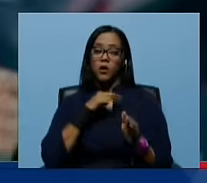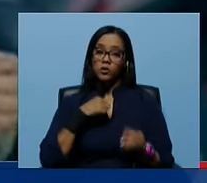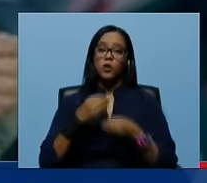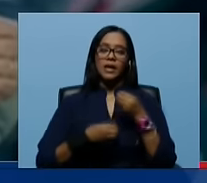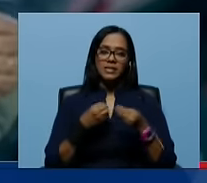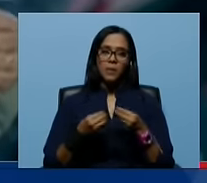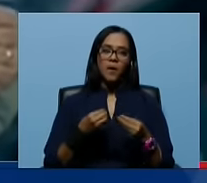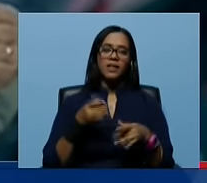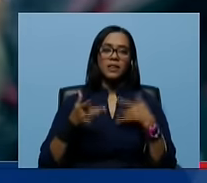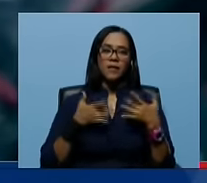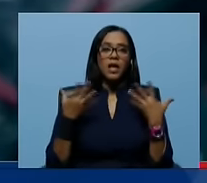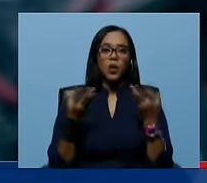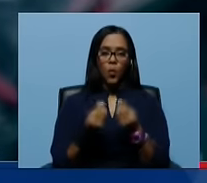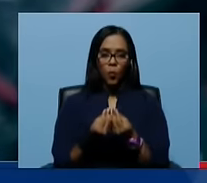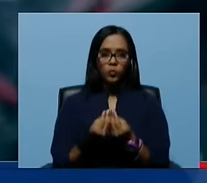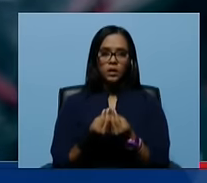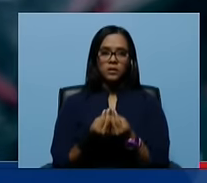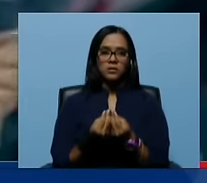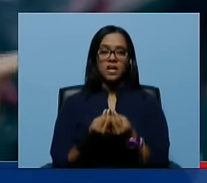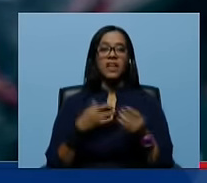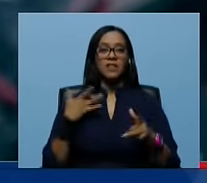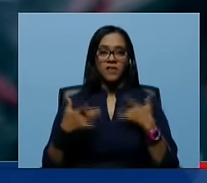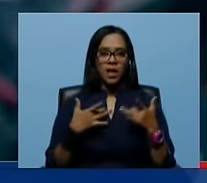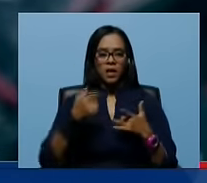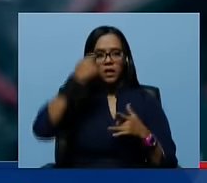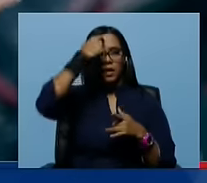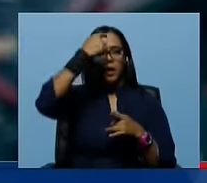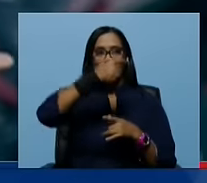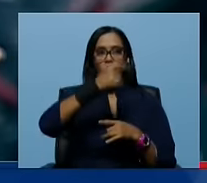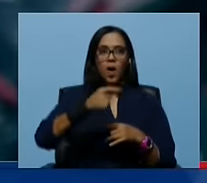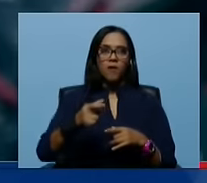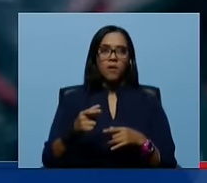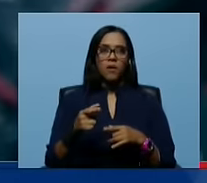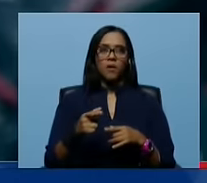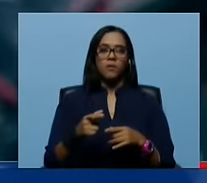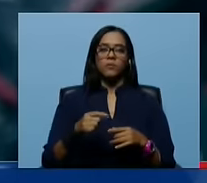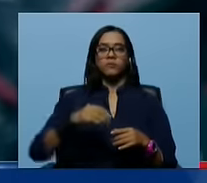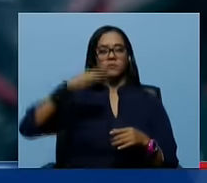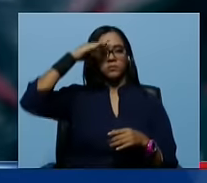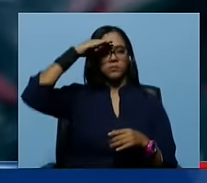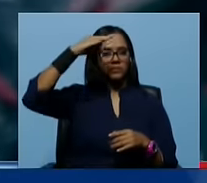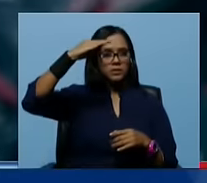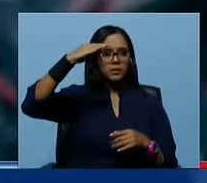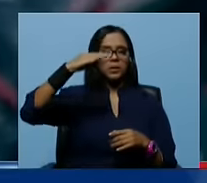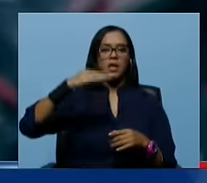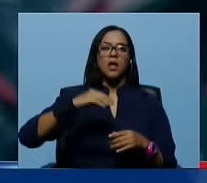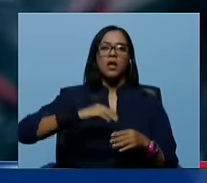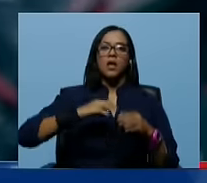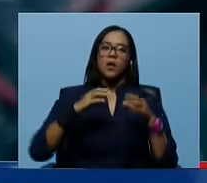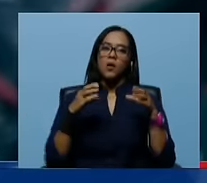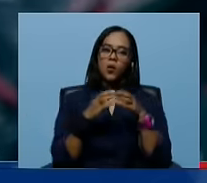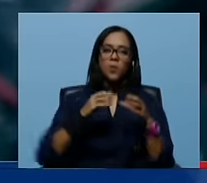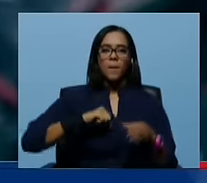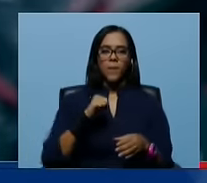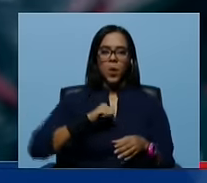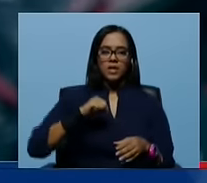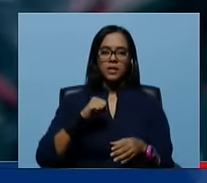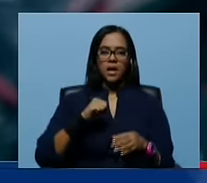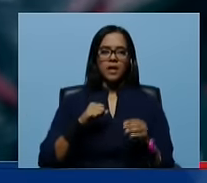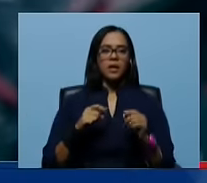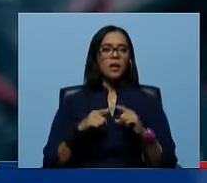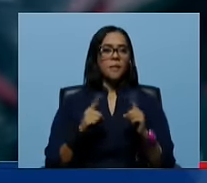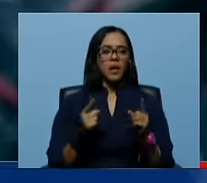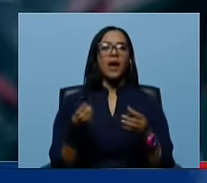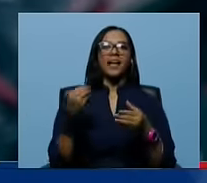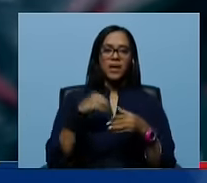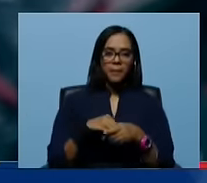operaciones conjuntas, operaciones, pueblo, fuerza armada, cuerpos policiales. Pero además